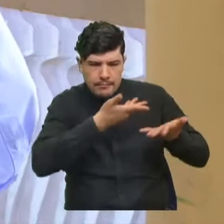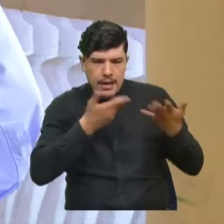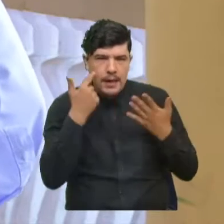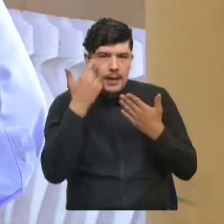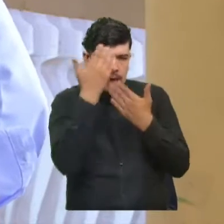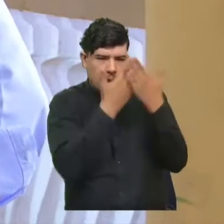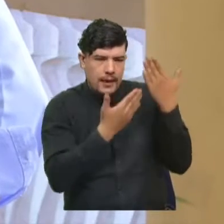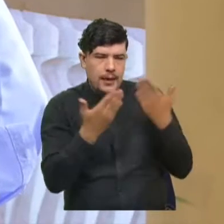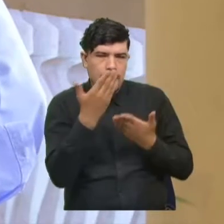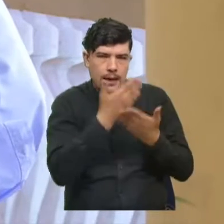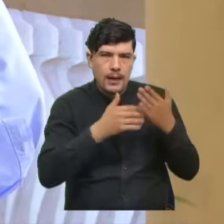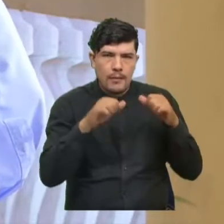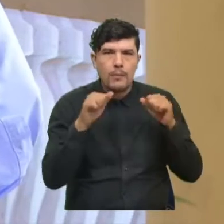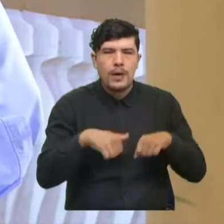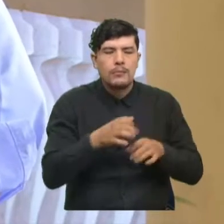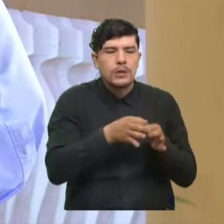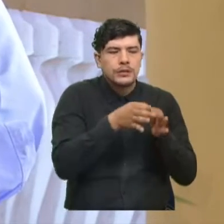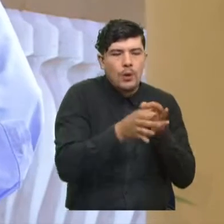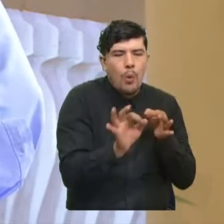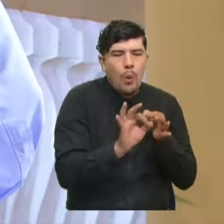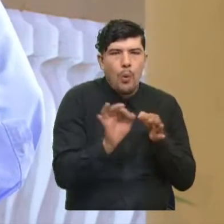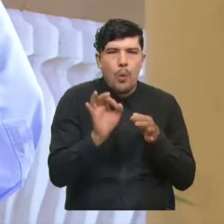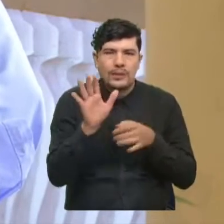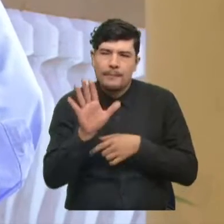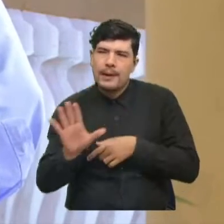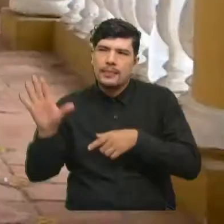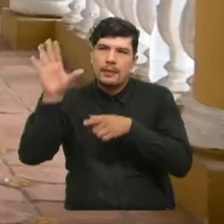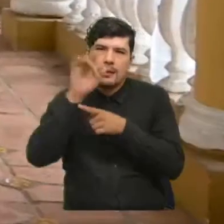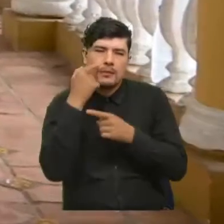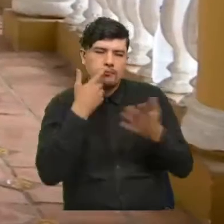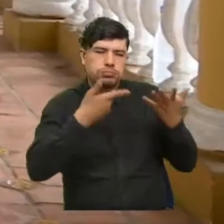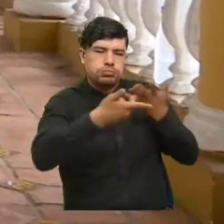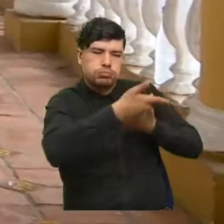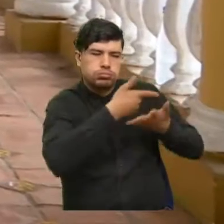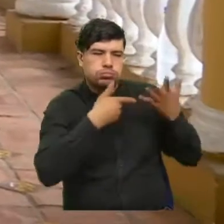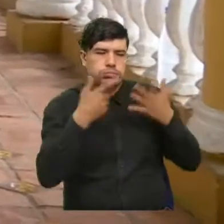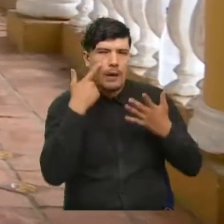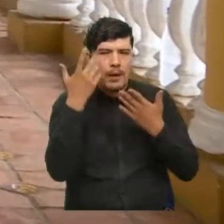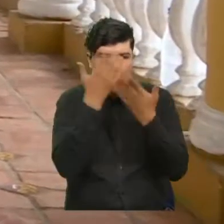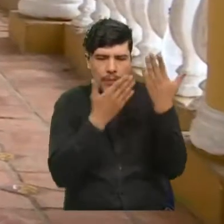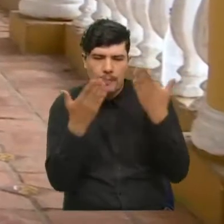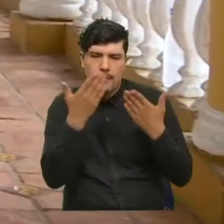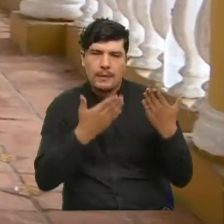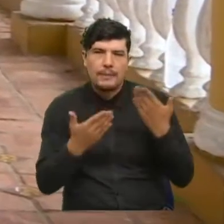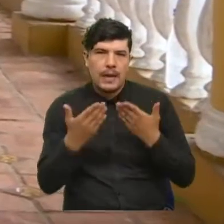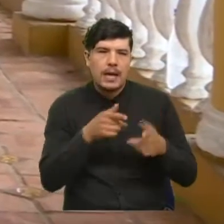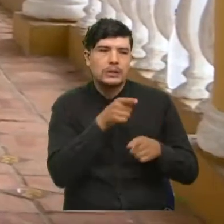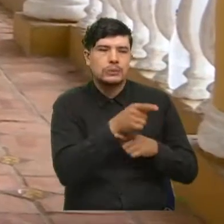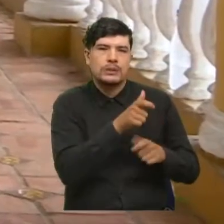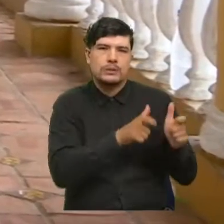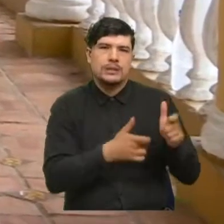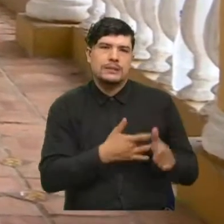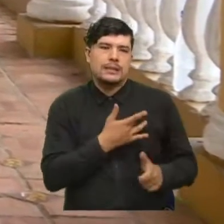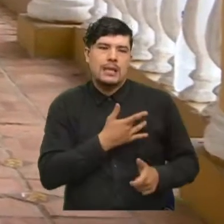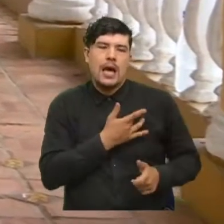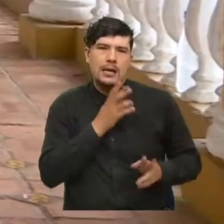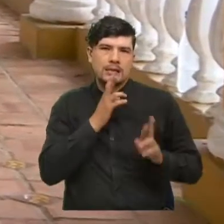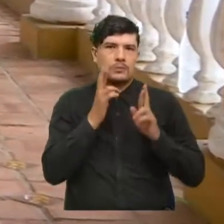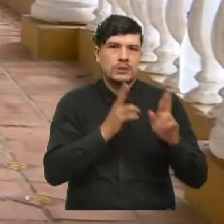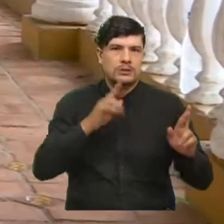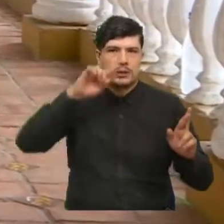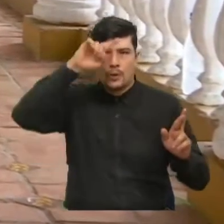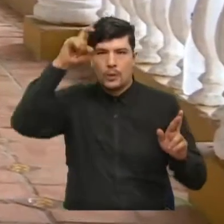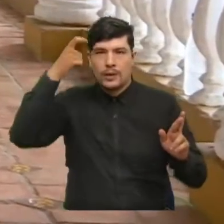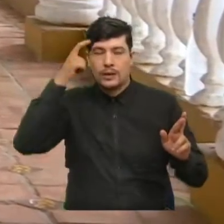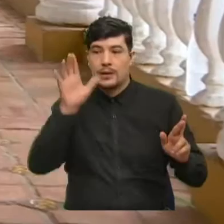o lo departamental poder ir avanzando para también ellos sientan que hay respuesta que hay compromiso y desde luego el traslado y la a las